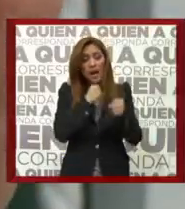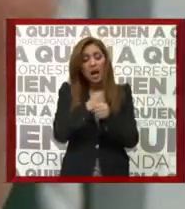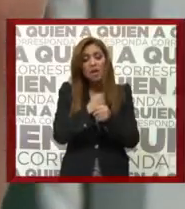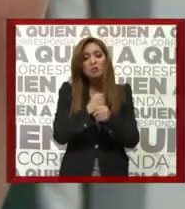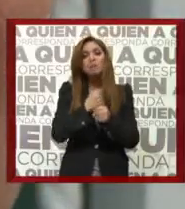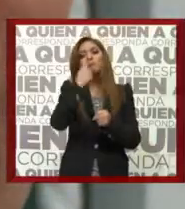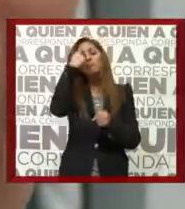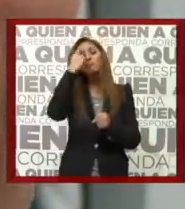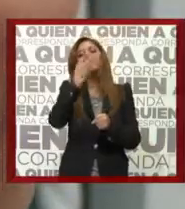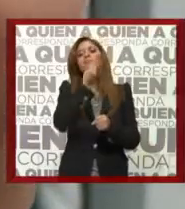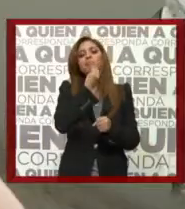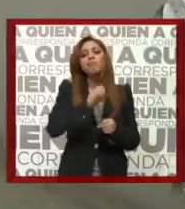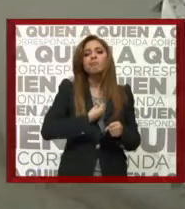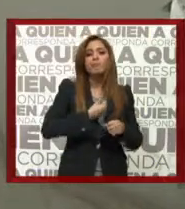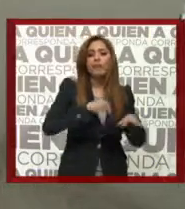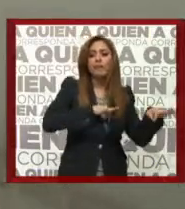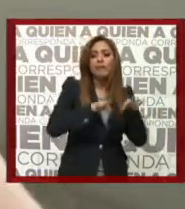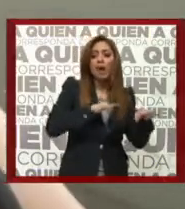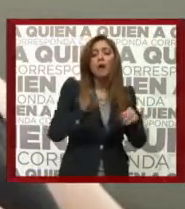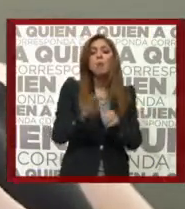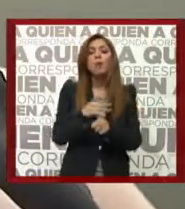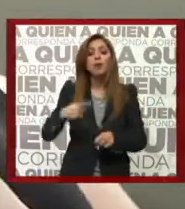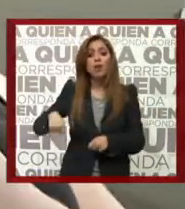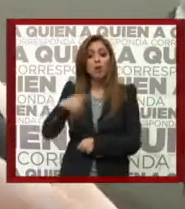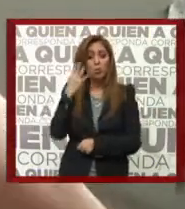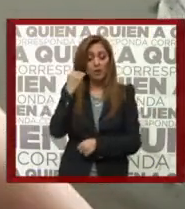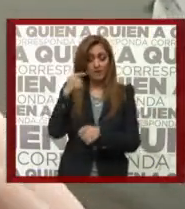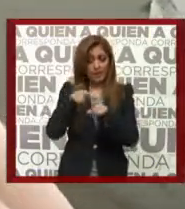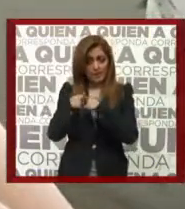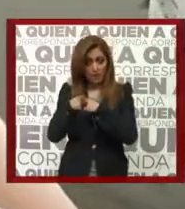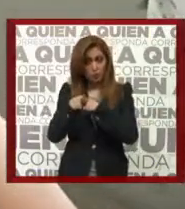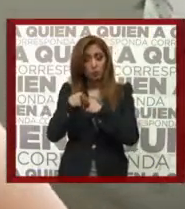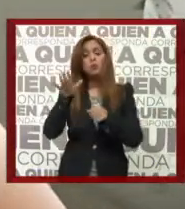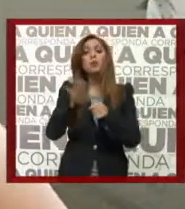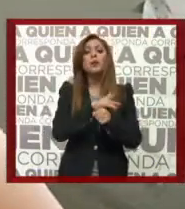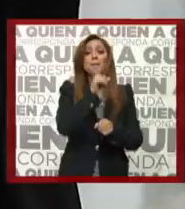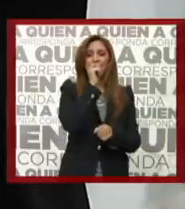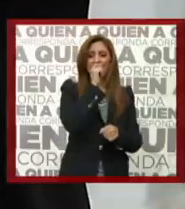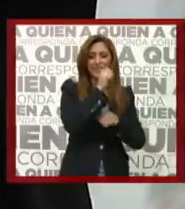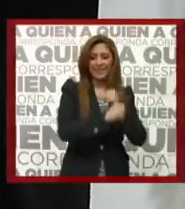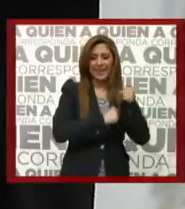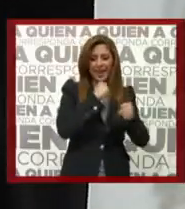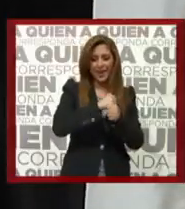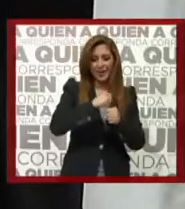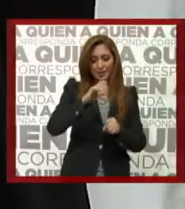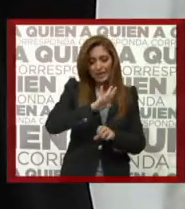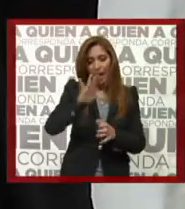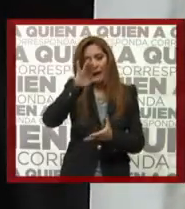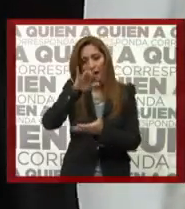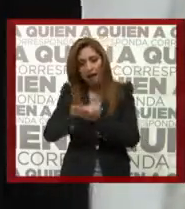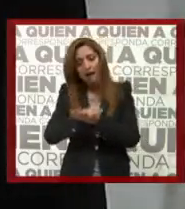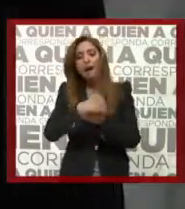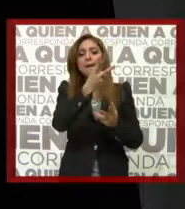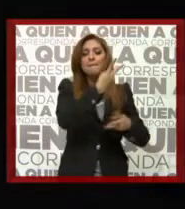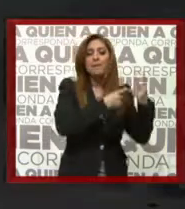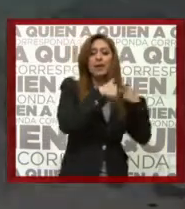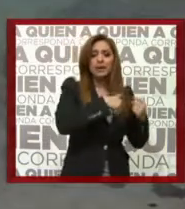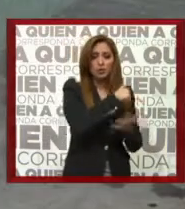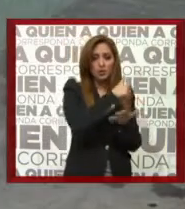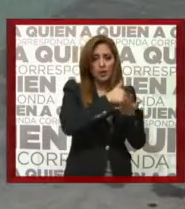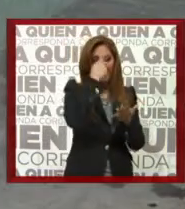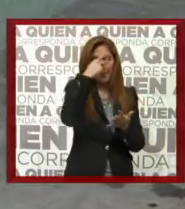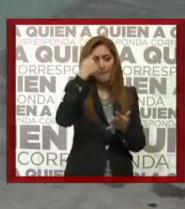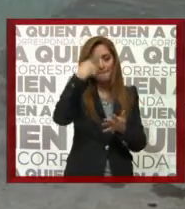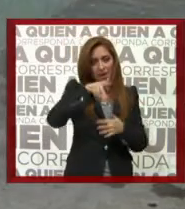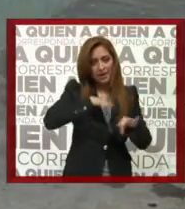trabajar porque eran 9 hermanos. Su vida dio un cambio cuando a sus 20 años se casó y se mudó a la Ciudad de México, donde buscó trabajo. Para que